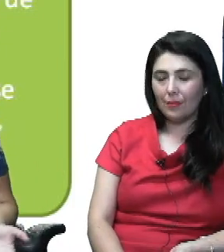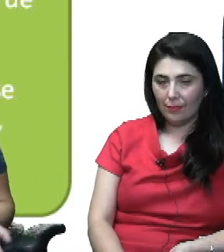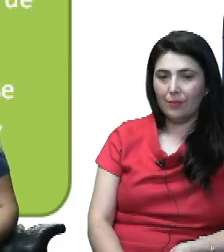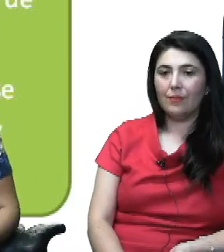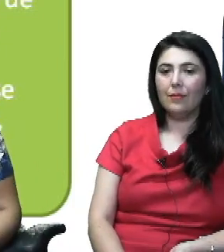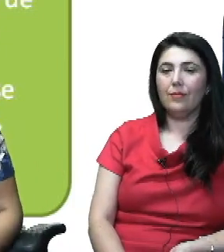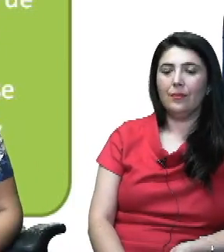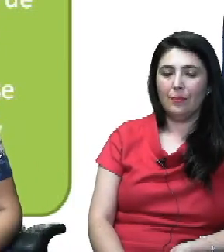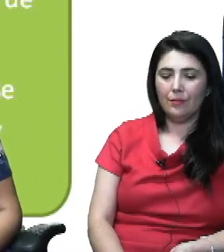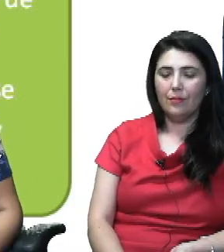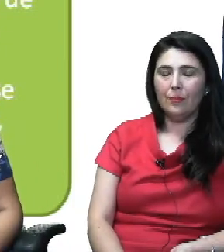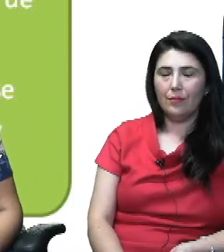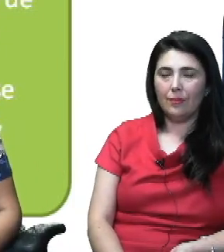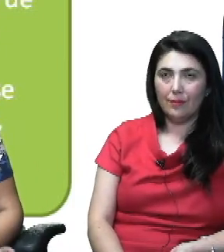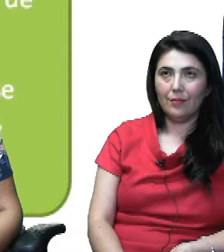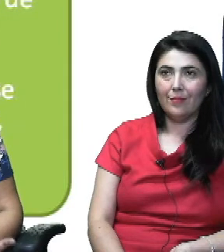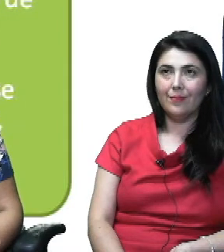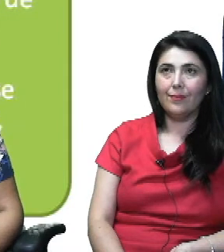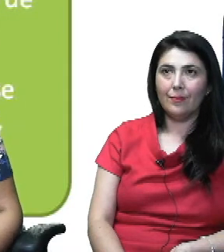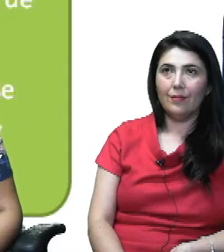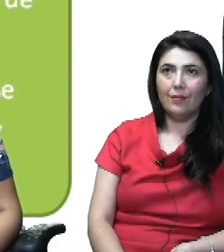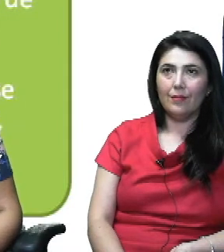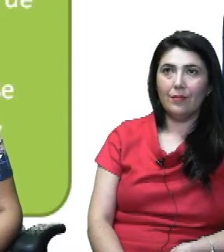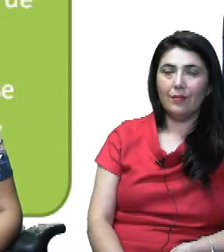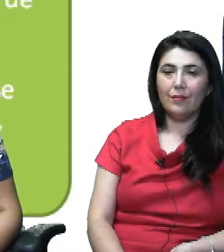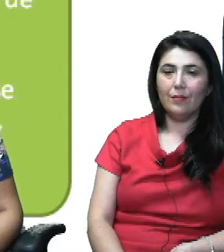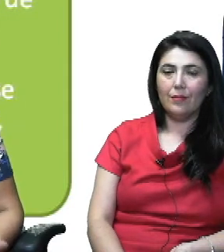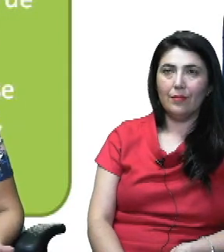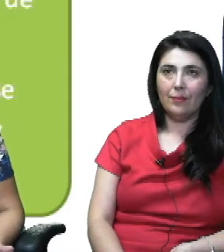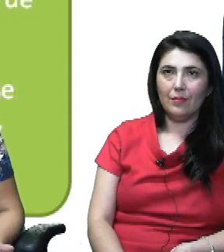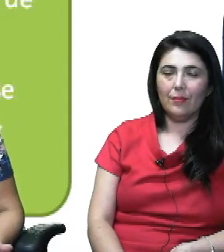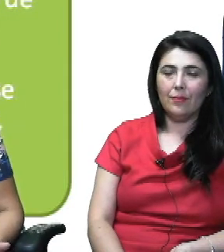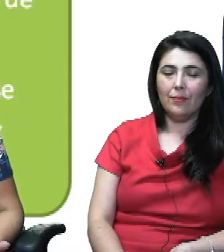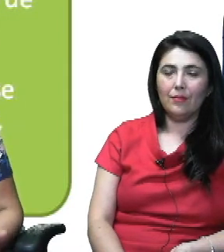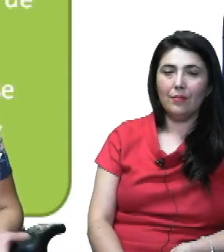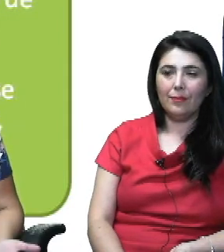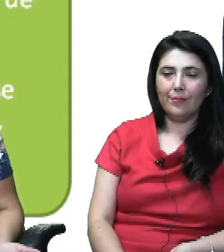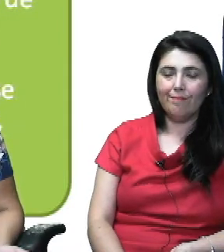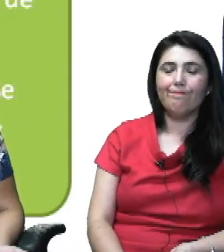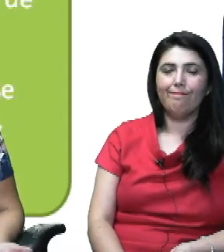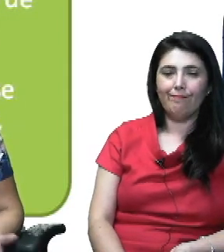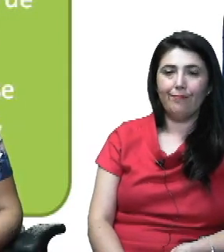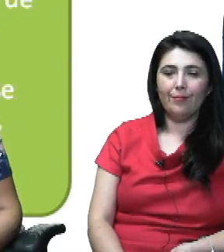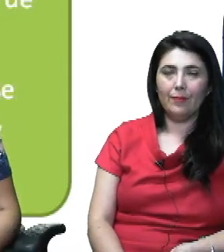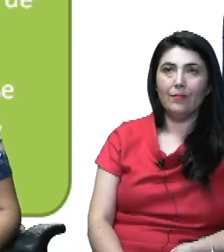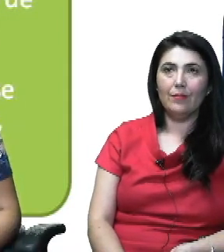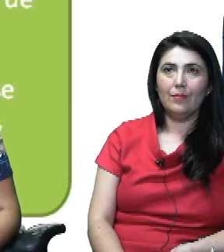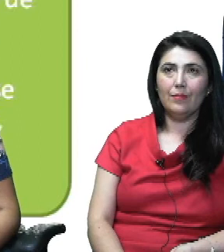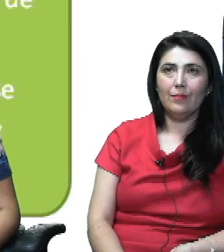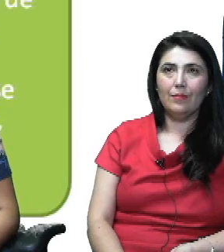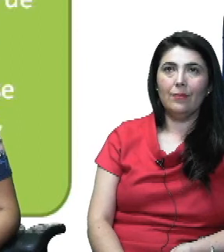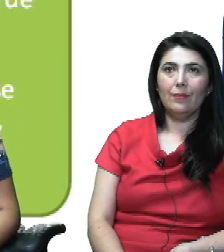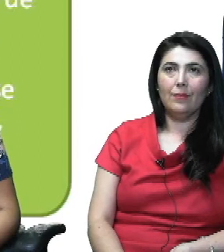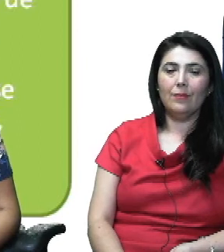territorios, ¿cierto? Tuvimos una vivencia, por ejemplo, que hemos visto con eventos de gran magnitud, como por ejemplo los incendios forestales, donde tuvimos la